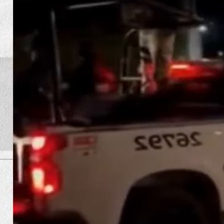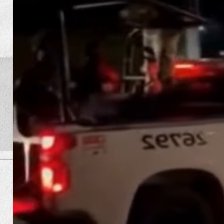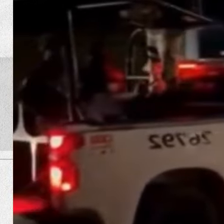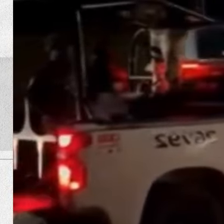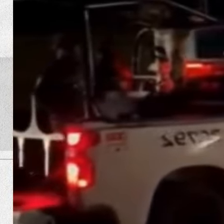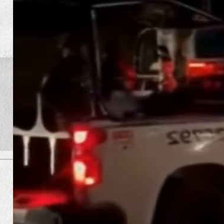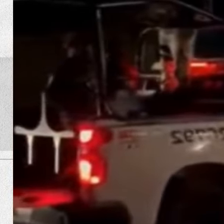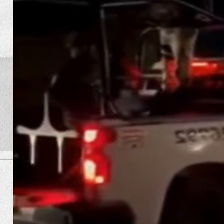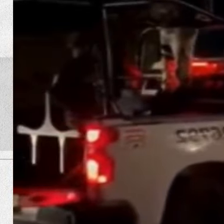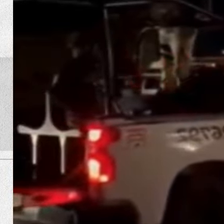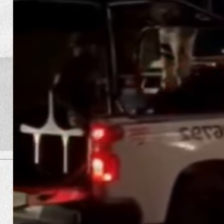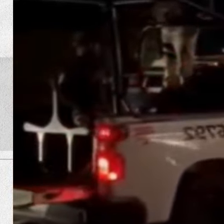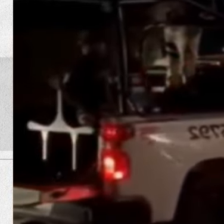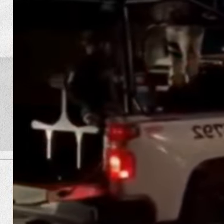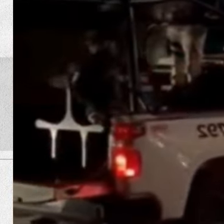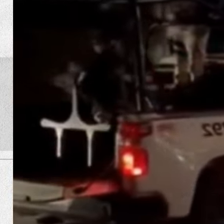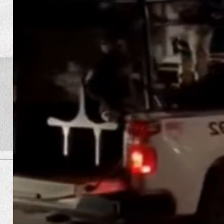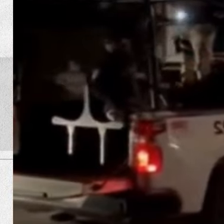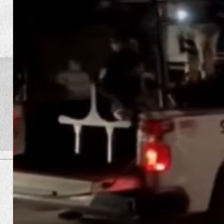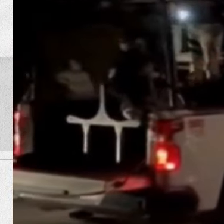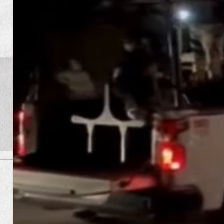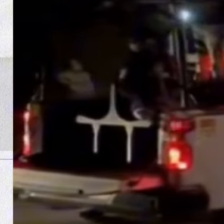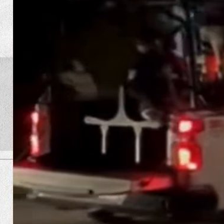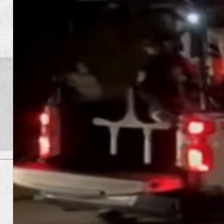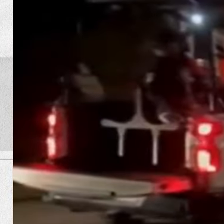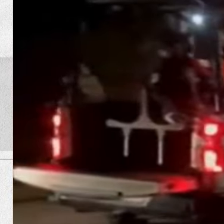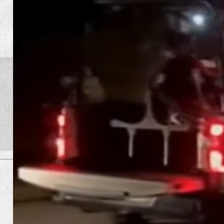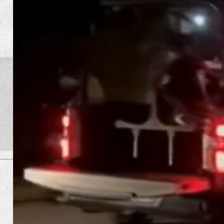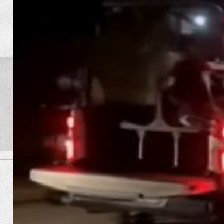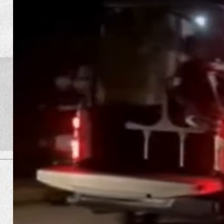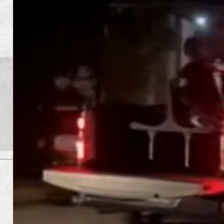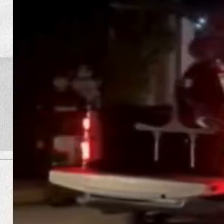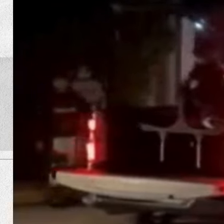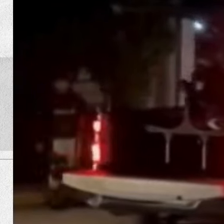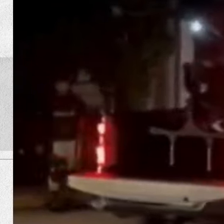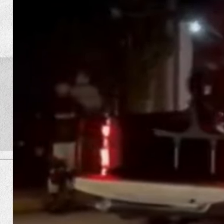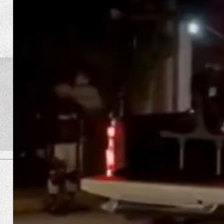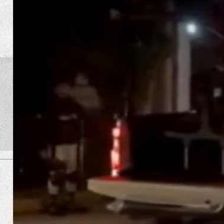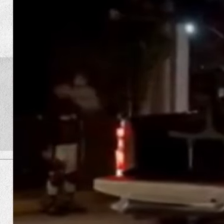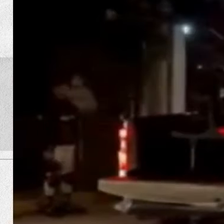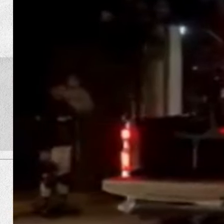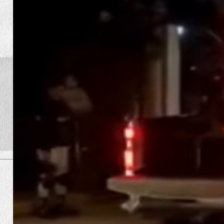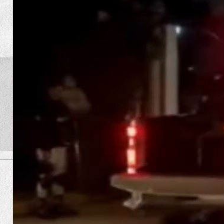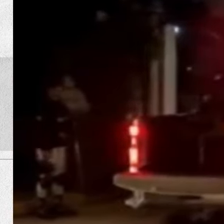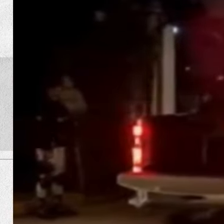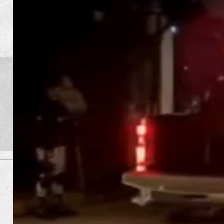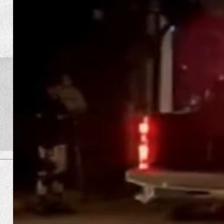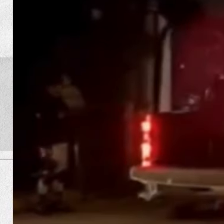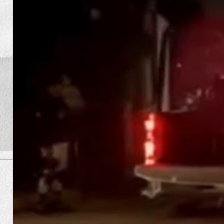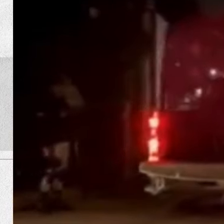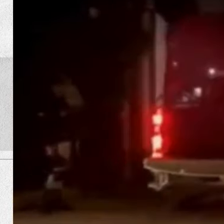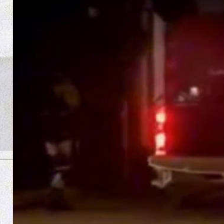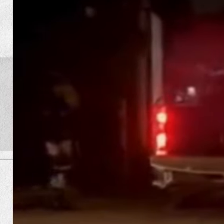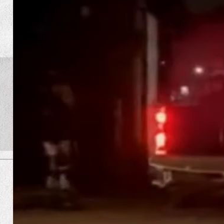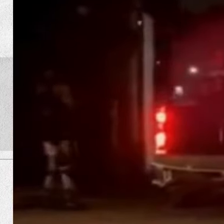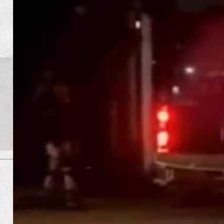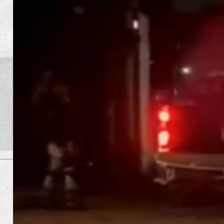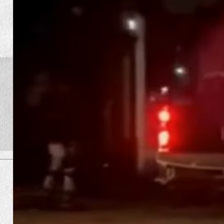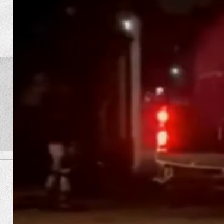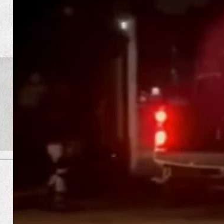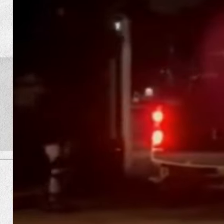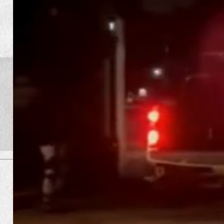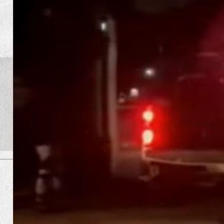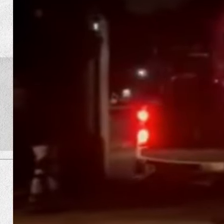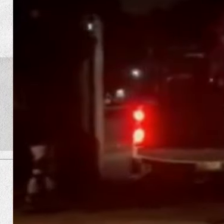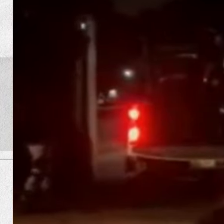Claro que eso sí llega a la hacienda pública, las multas, porque multaron a, pues tenemos